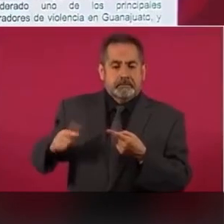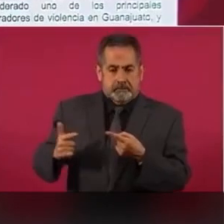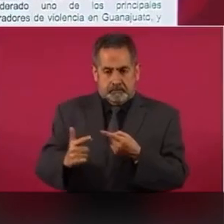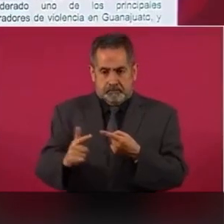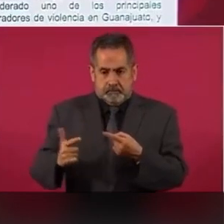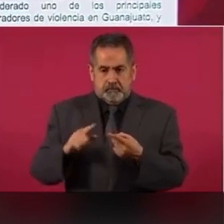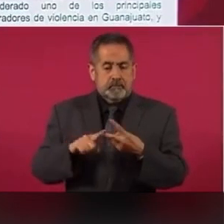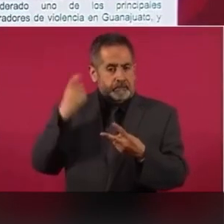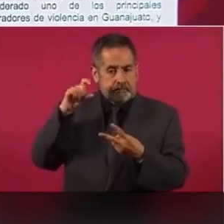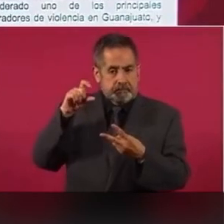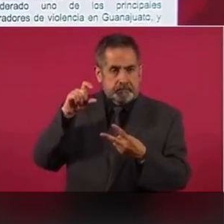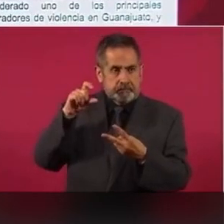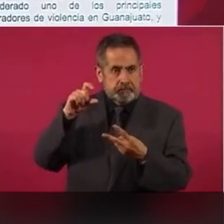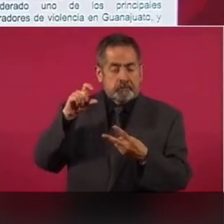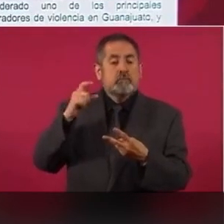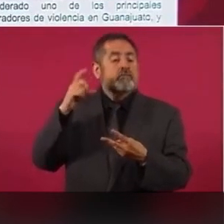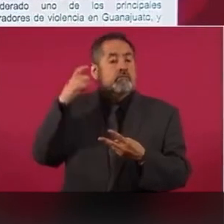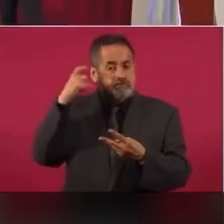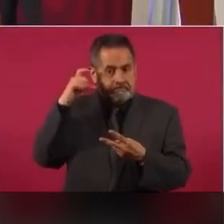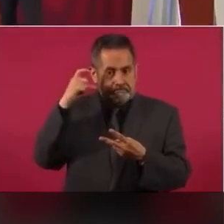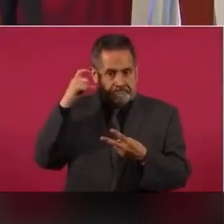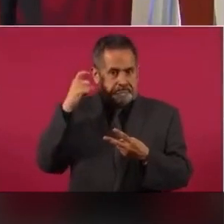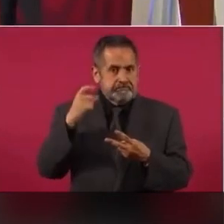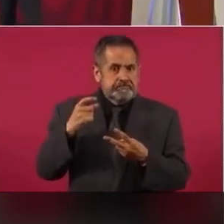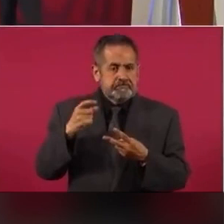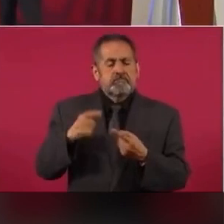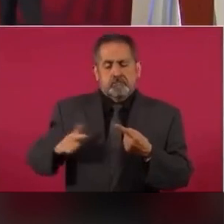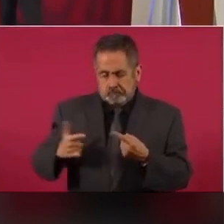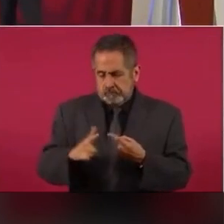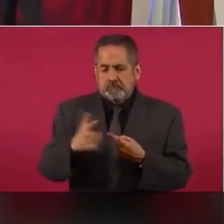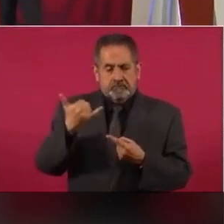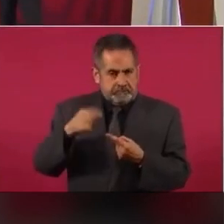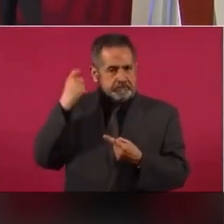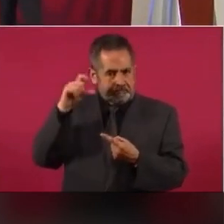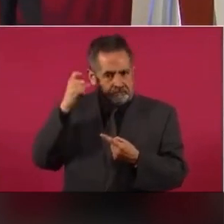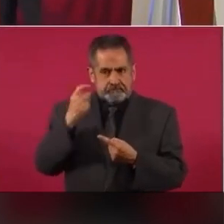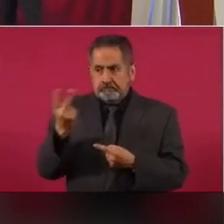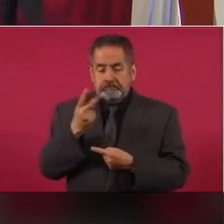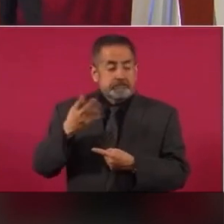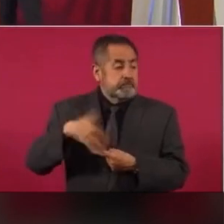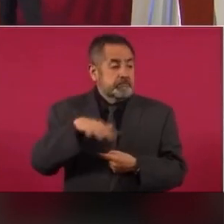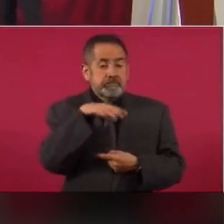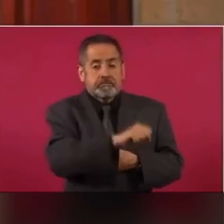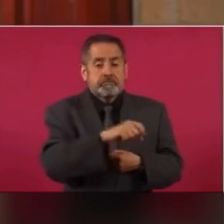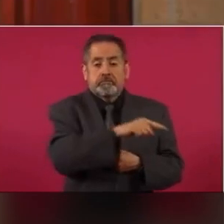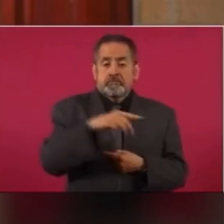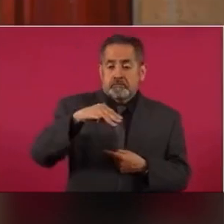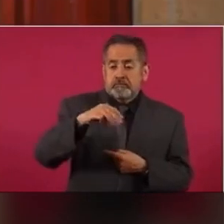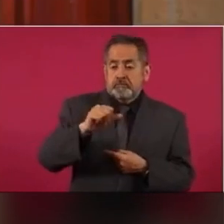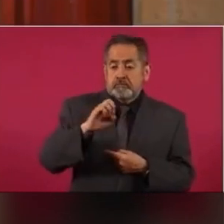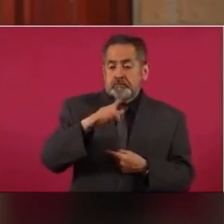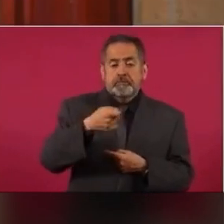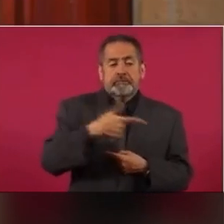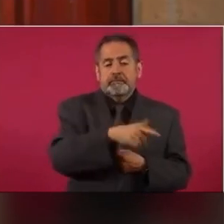Guanajuato y Quintana Roo y Querétaro, Guanajuato y Querétaro, en contra de Manuel N., alias El